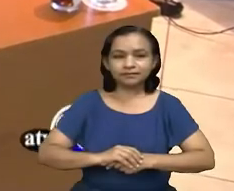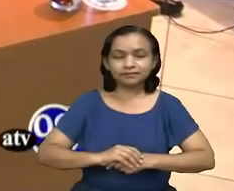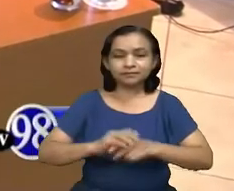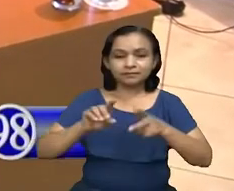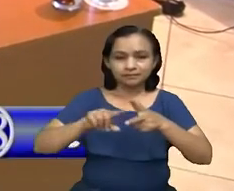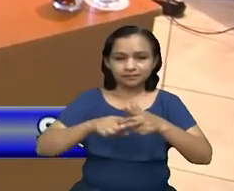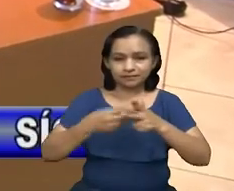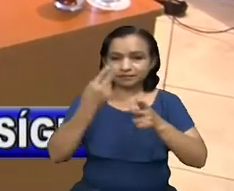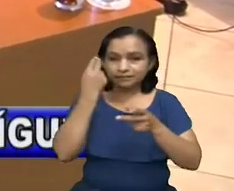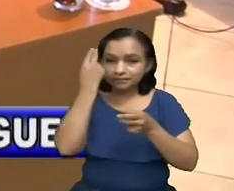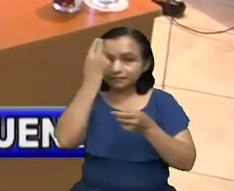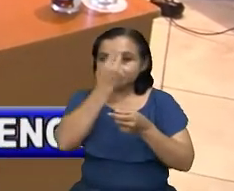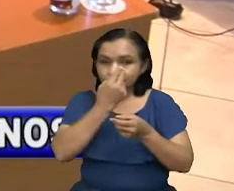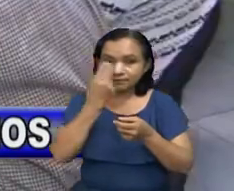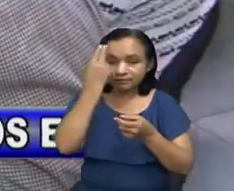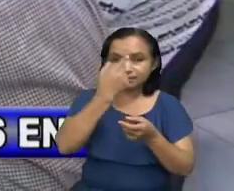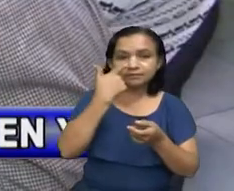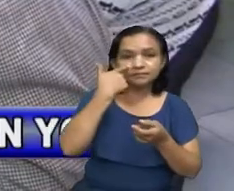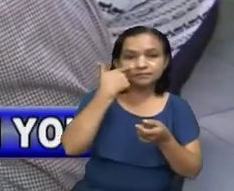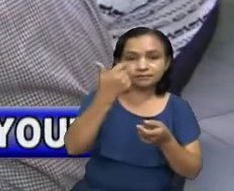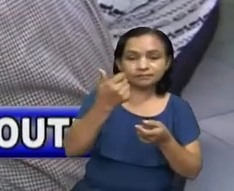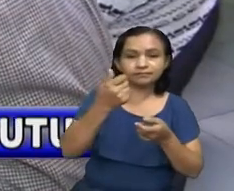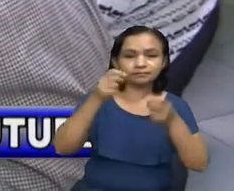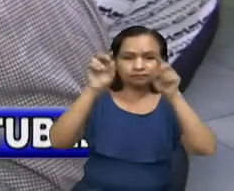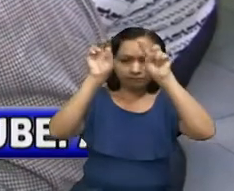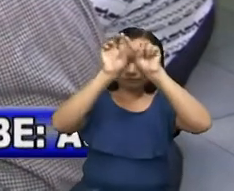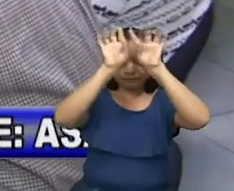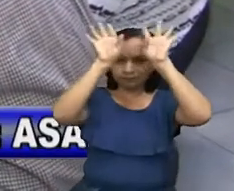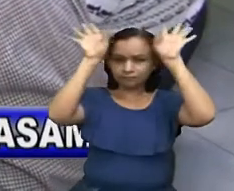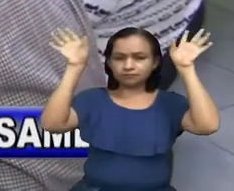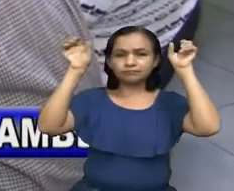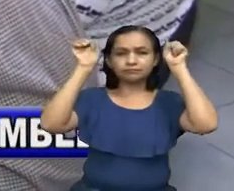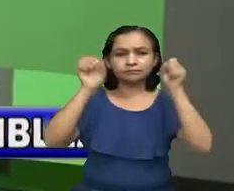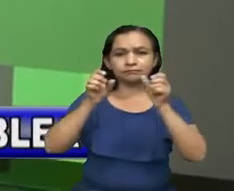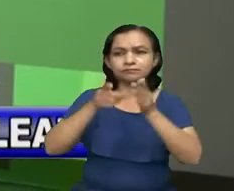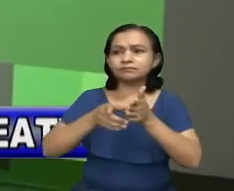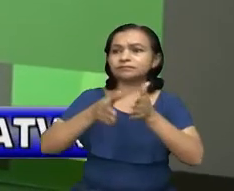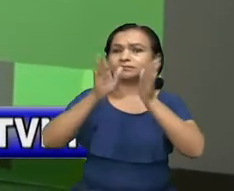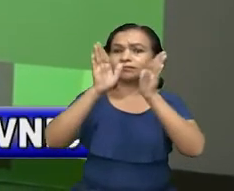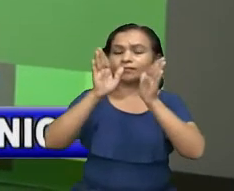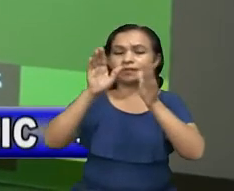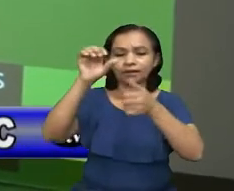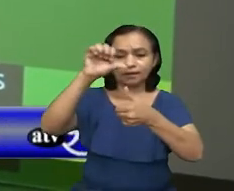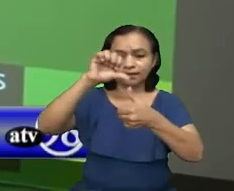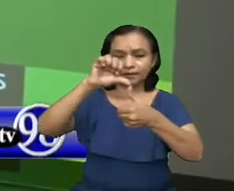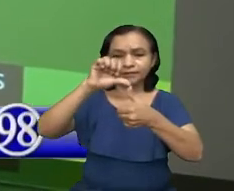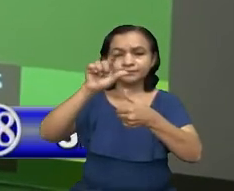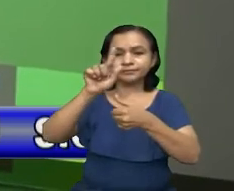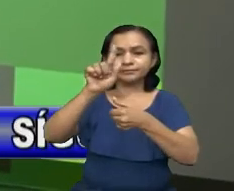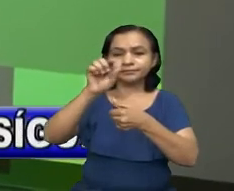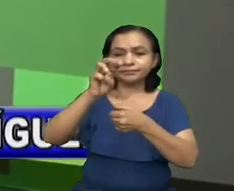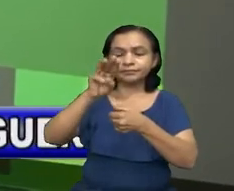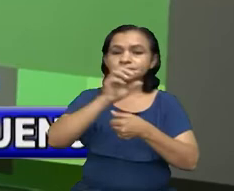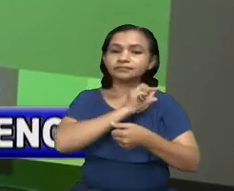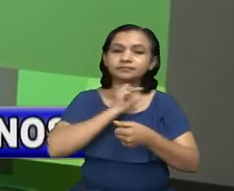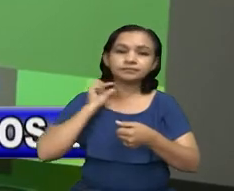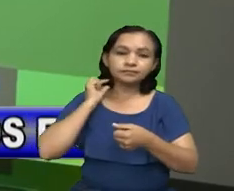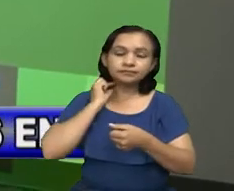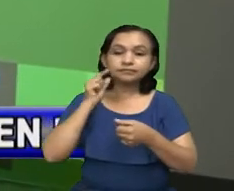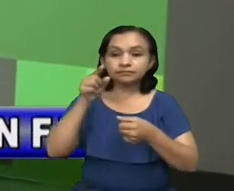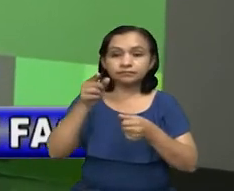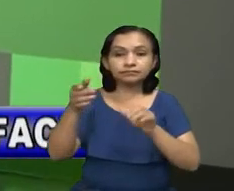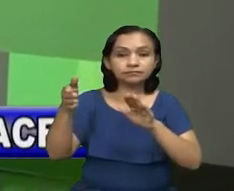Inician las consultas que reconocerán al cacique Dirian Heng y al prócer de la independencia centroamericana, presbítero Tomás Ruiz, como